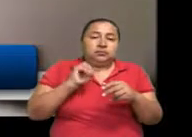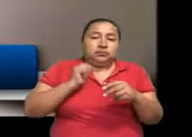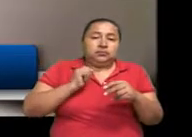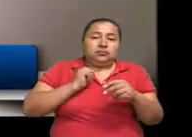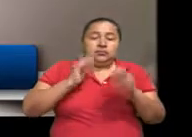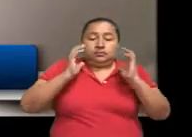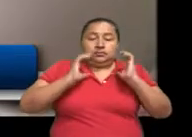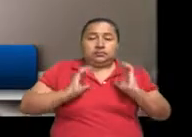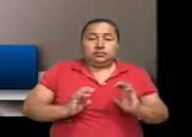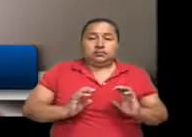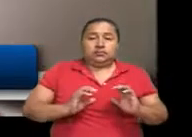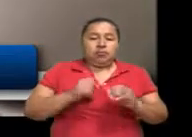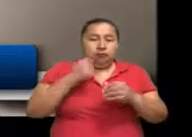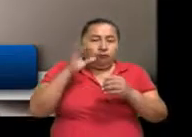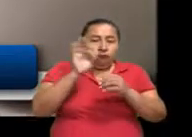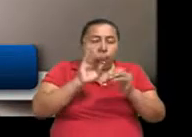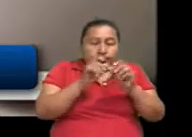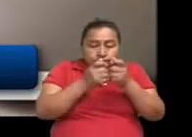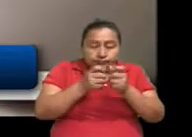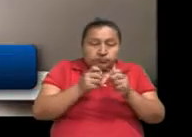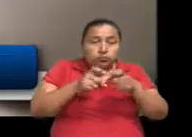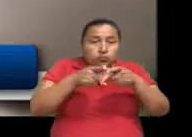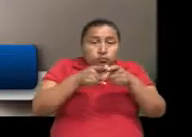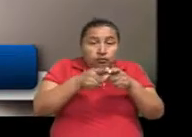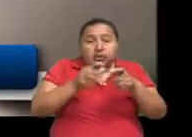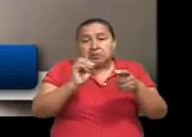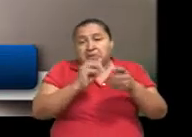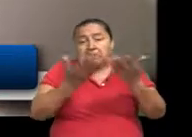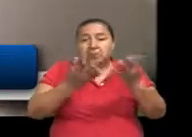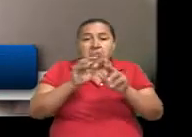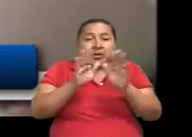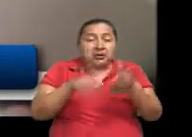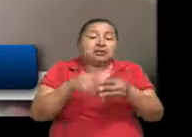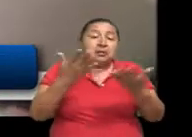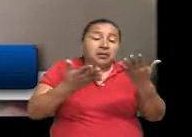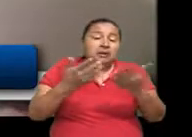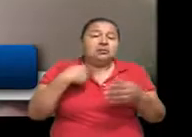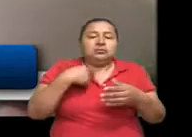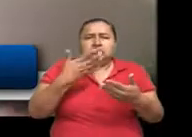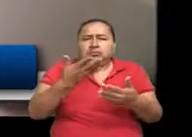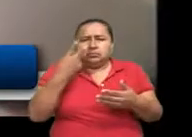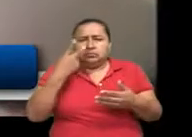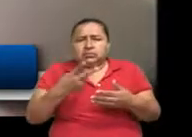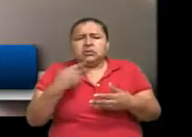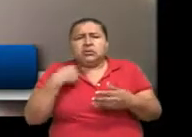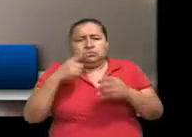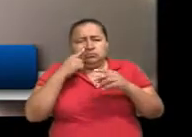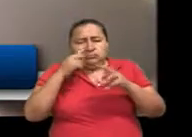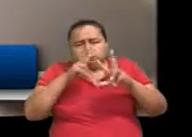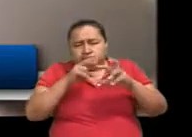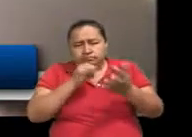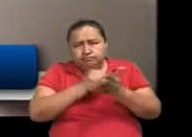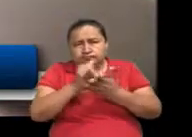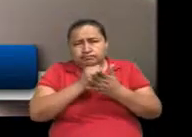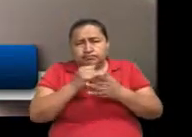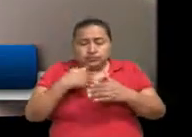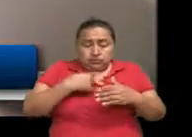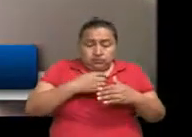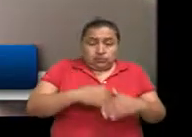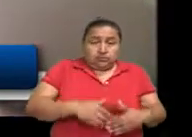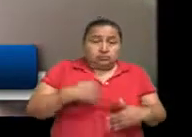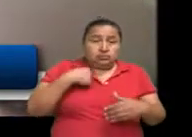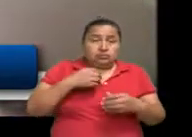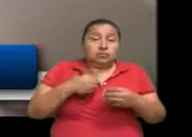estructuras genitales de mujer, ya sea una vagina o algo, y al hacer el estudio a nivel abdominal,